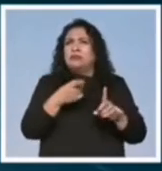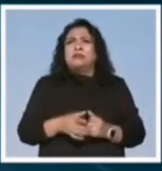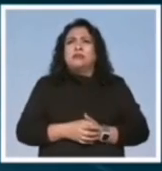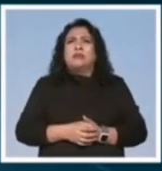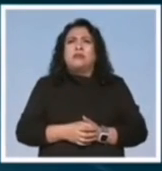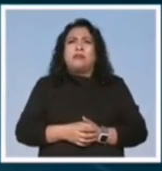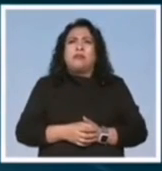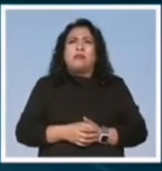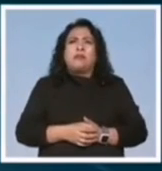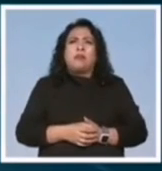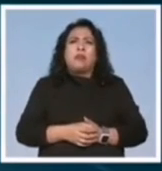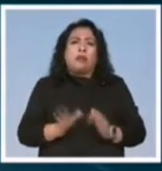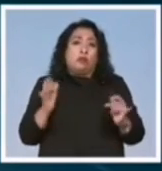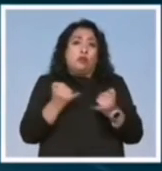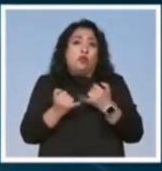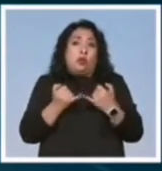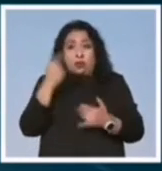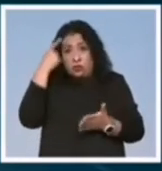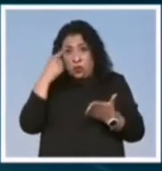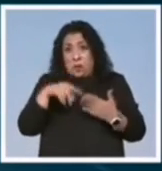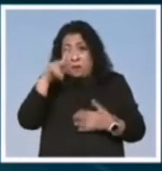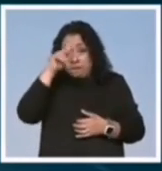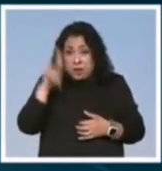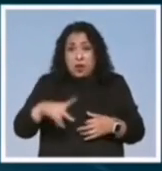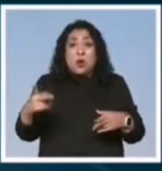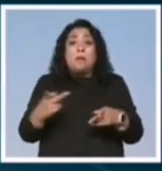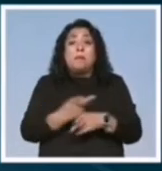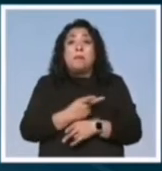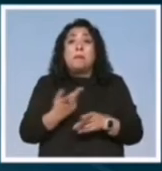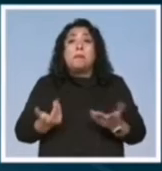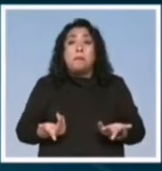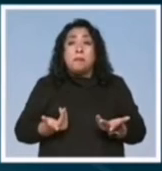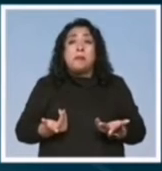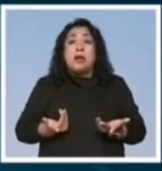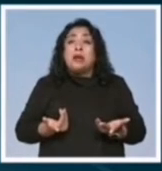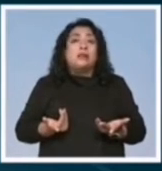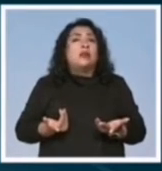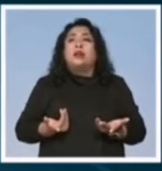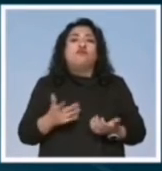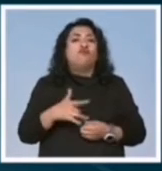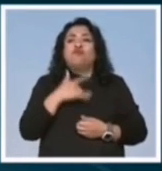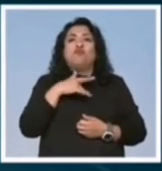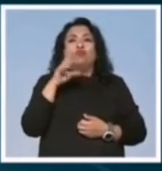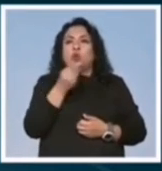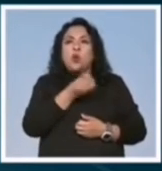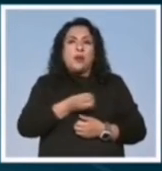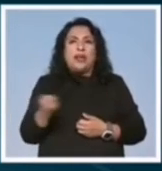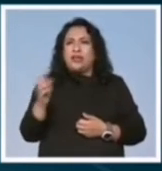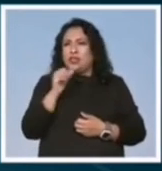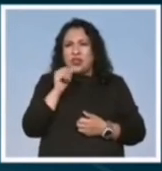por suerte. Creo que lo peor que debe ocurrir es no sentirse obligado a